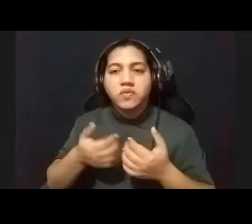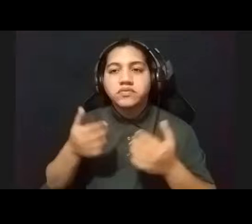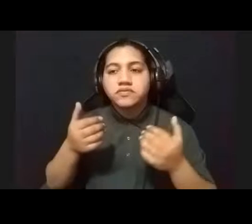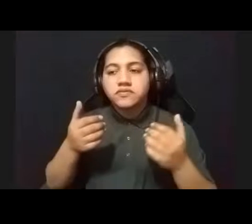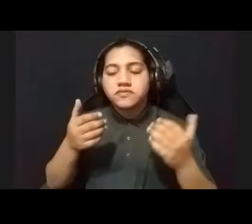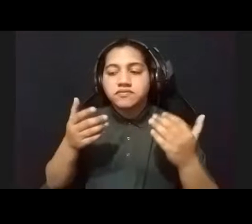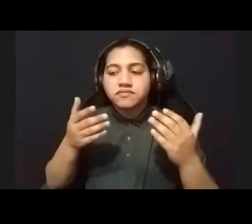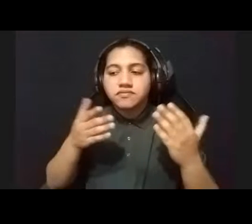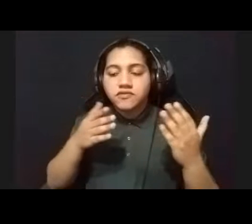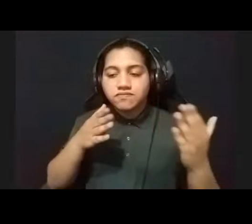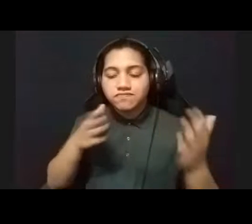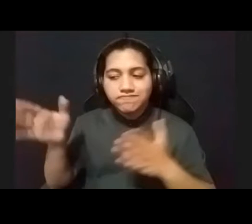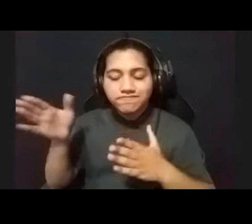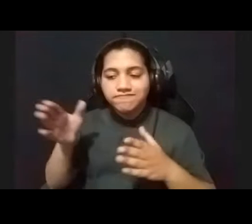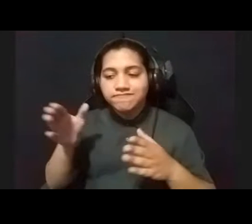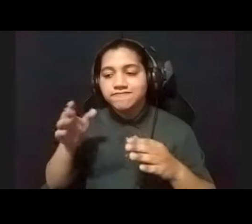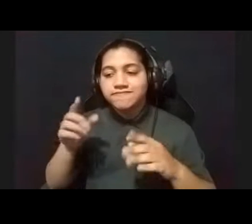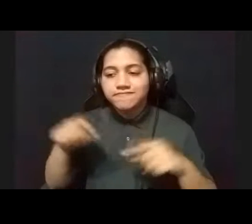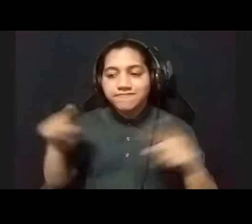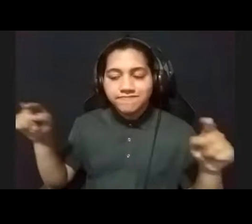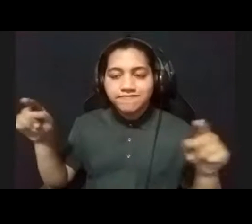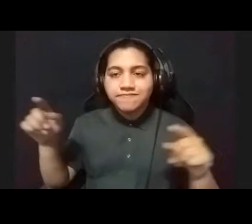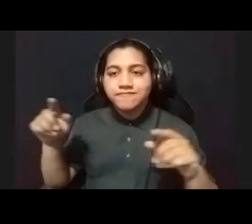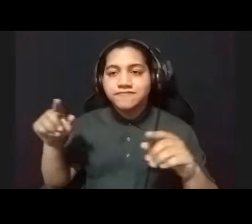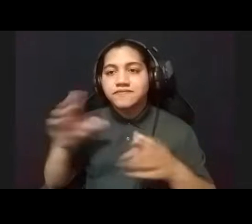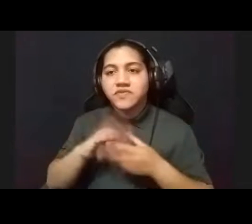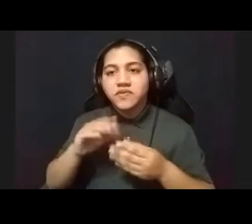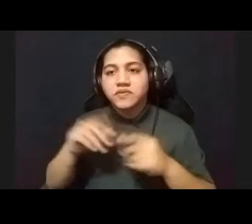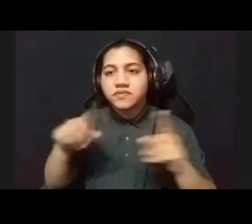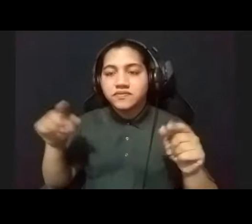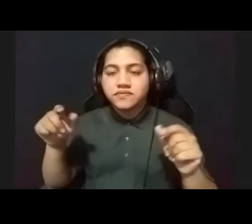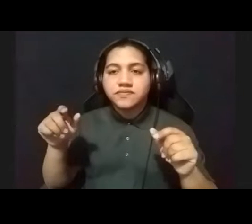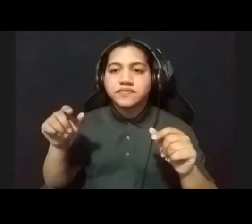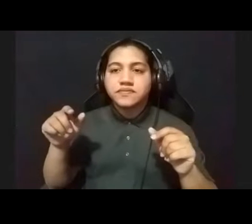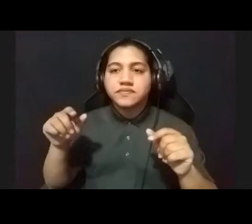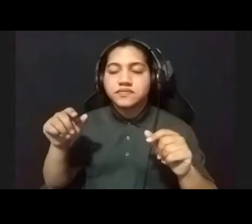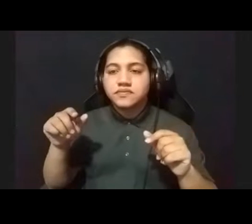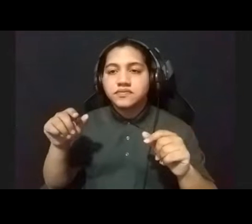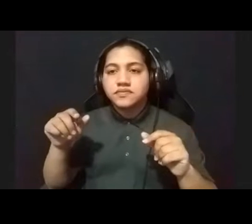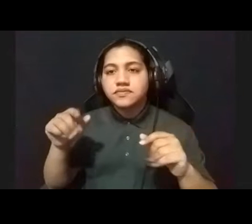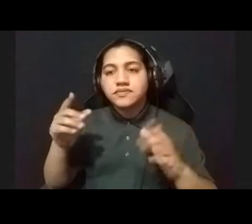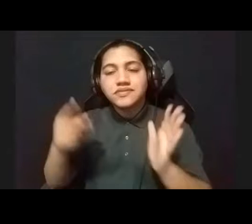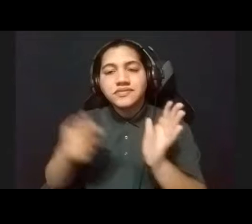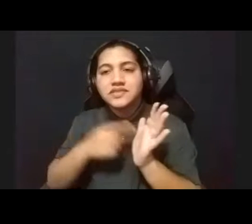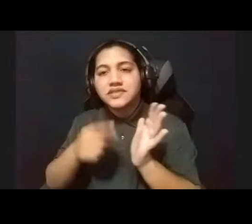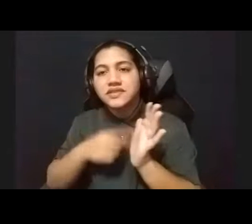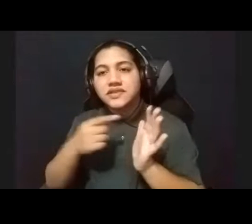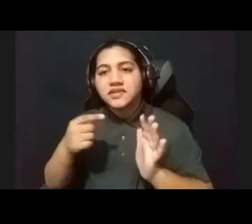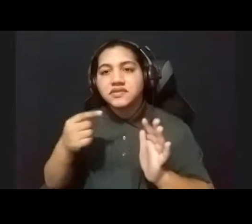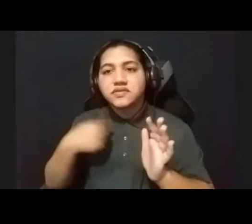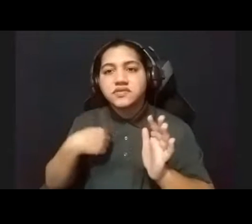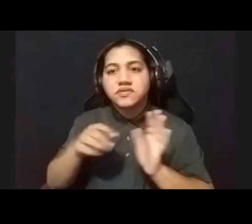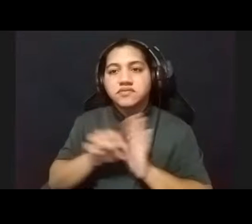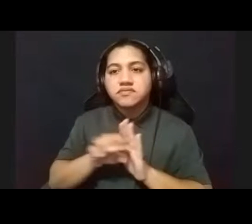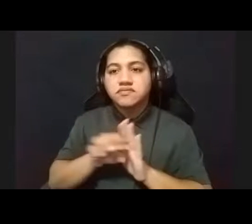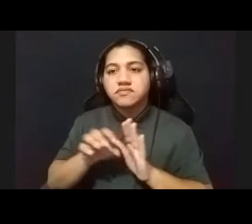distintas versiones. Y es que hay tantas versiones en el camino que a veces yo por ejemplo me